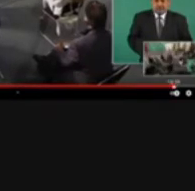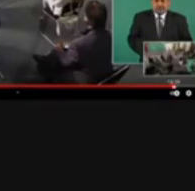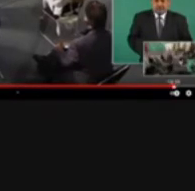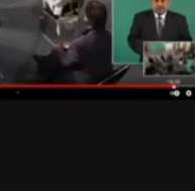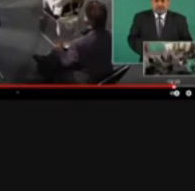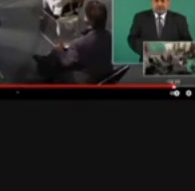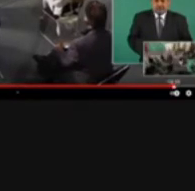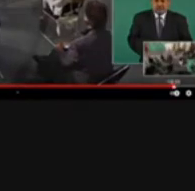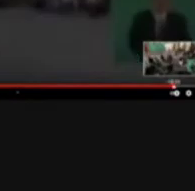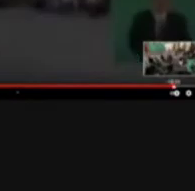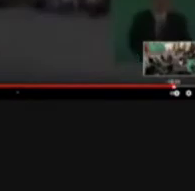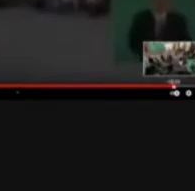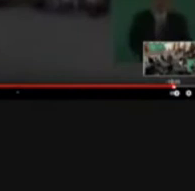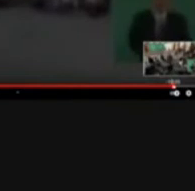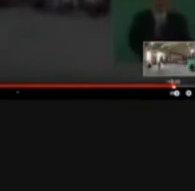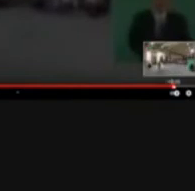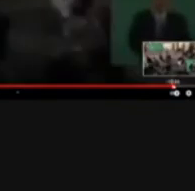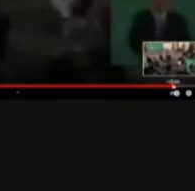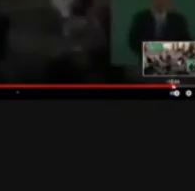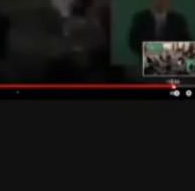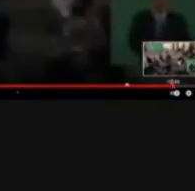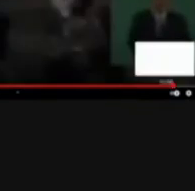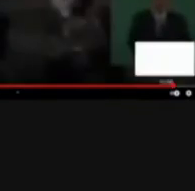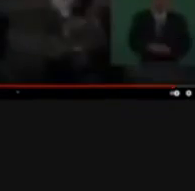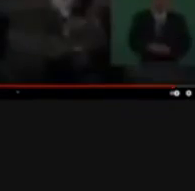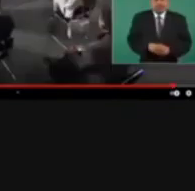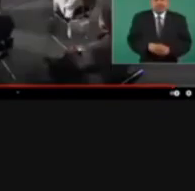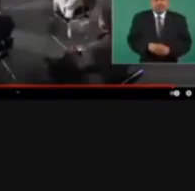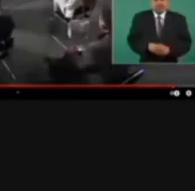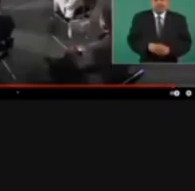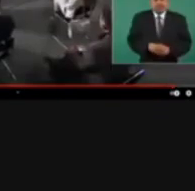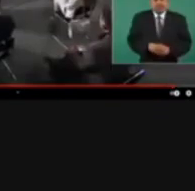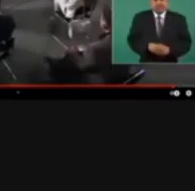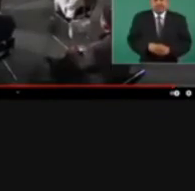Un segundito, aquí hay un periodista que se acerca a entregar